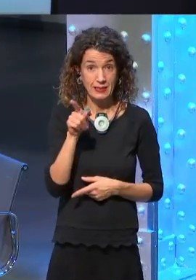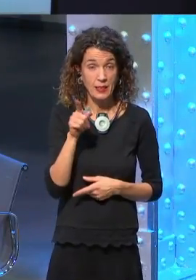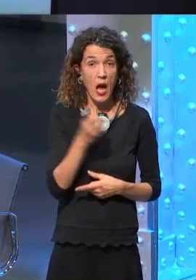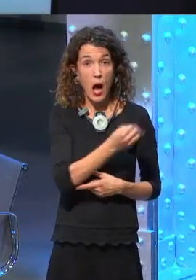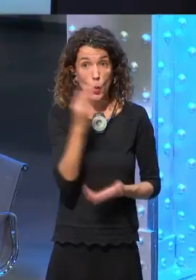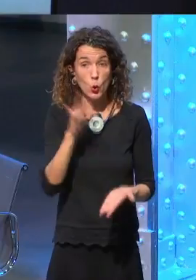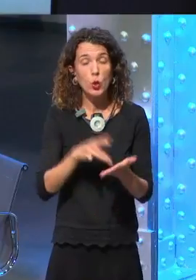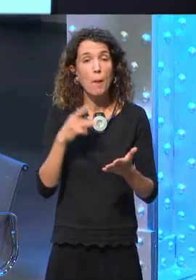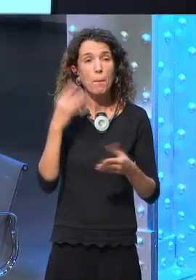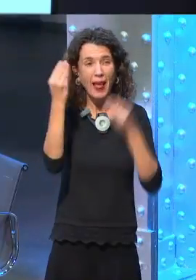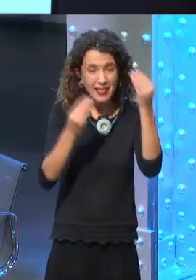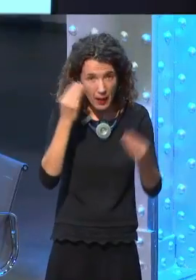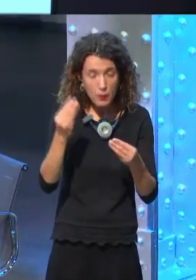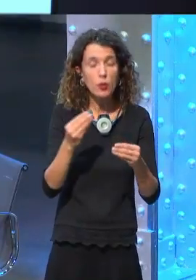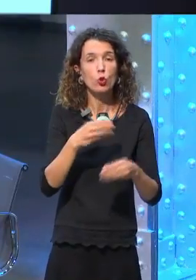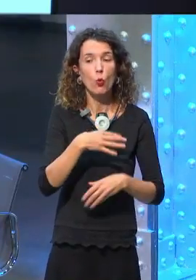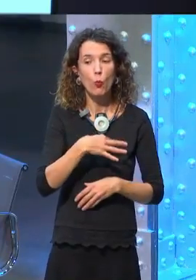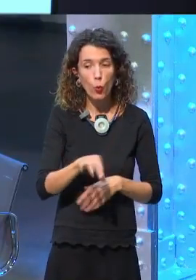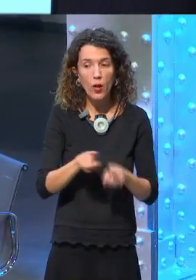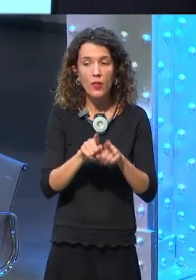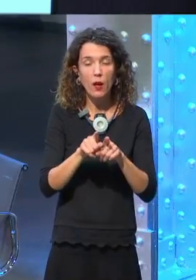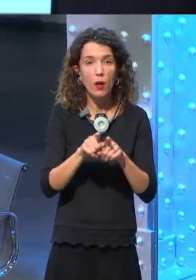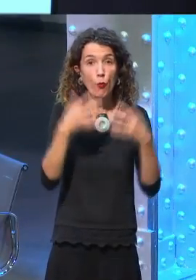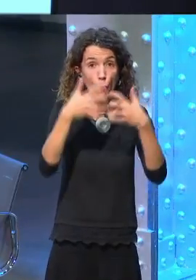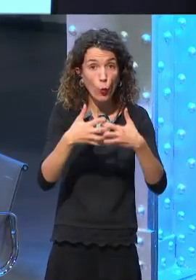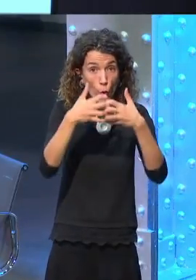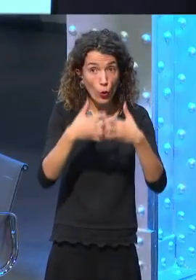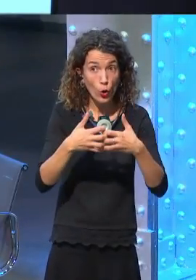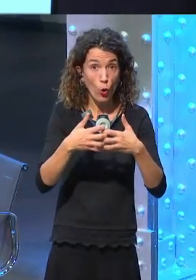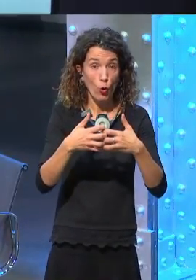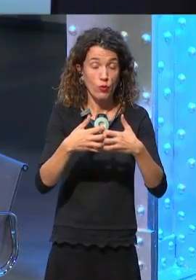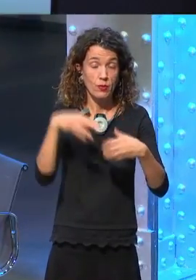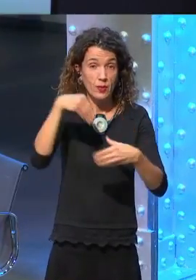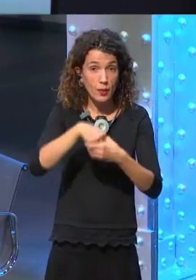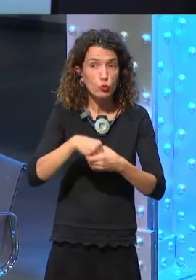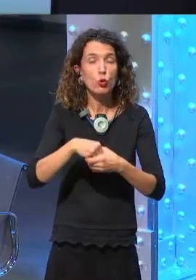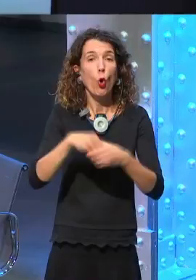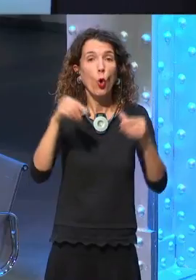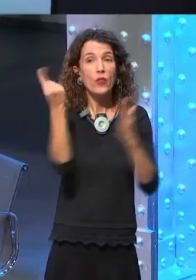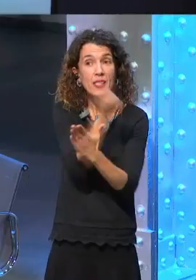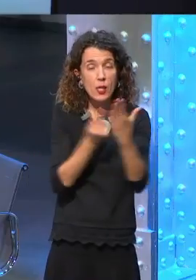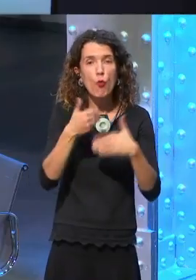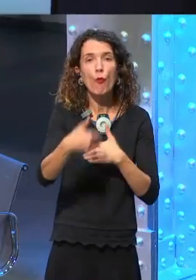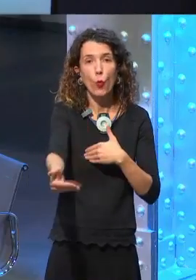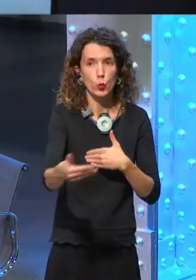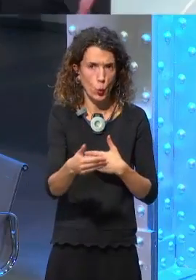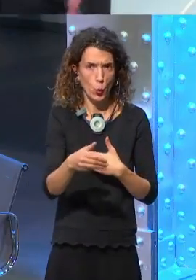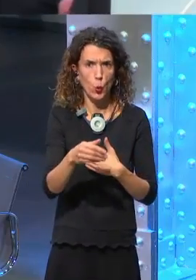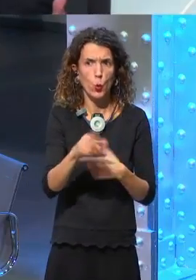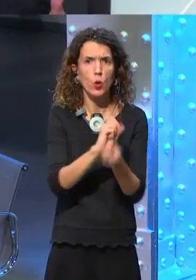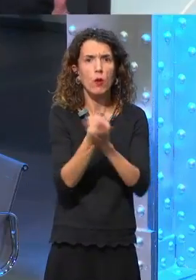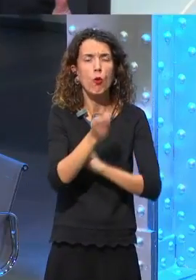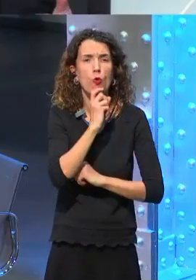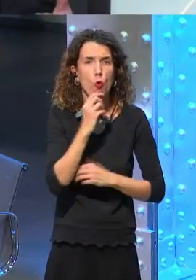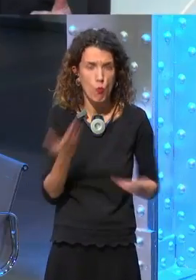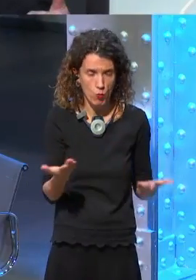son algunos de los planteamientos sobre cómo puede cambiar la función del diseño en el futuro. Voy a volver rápidamente